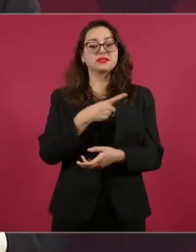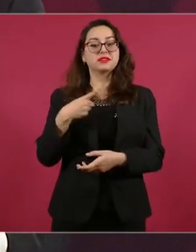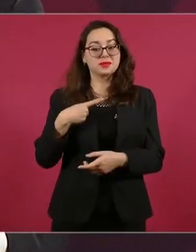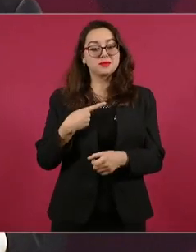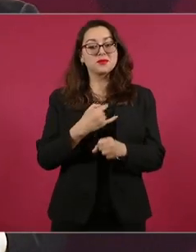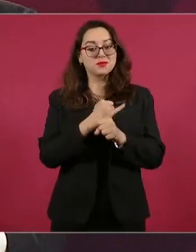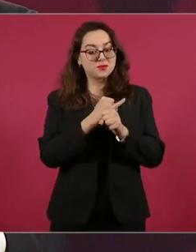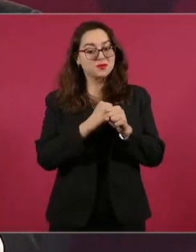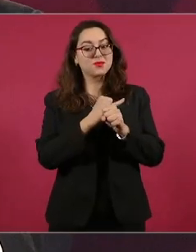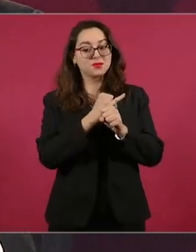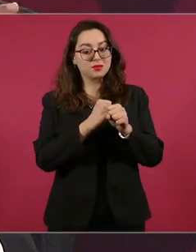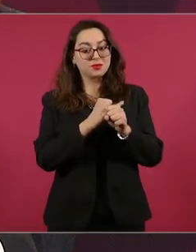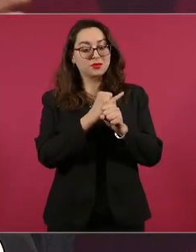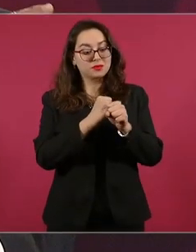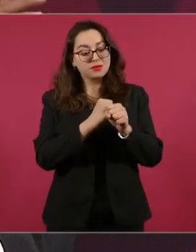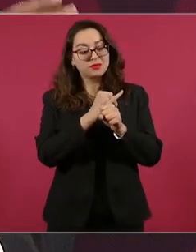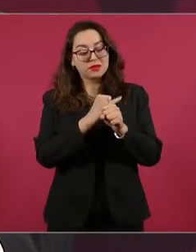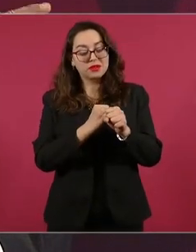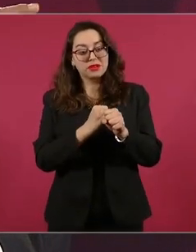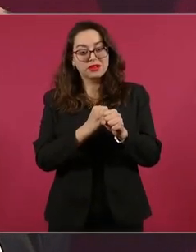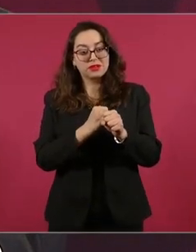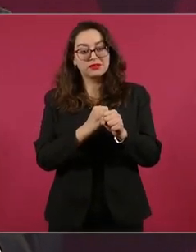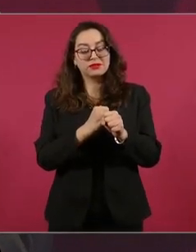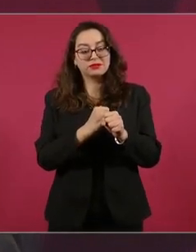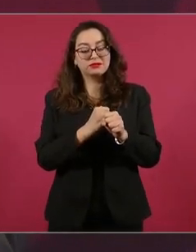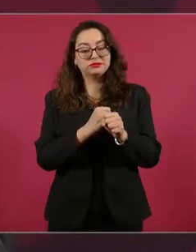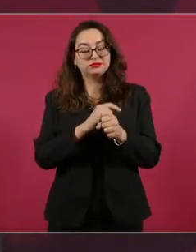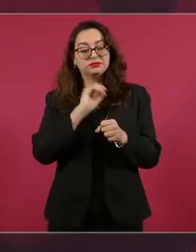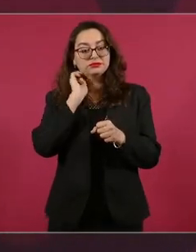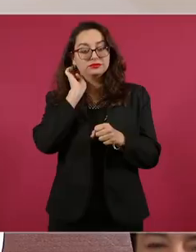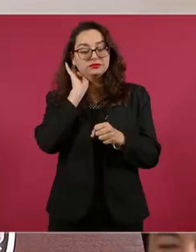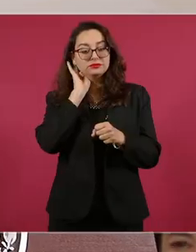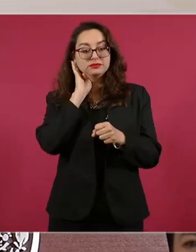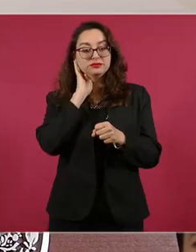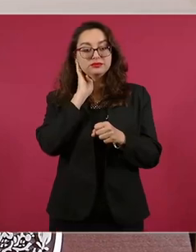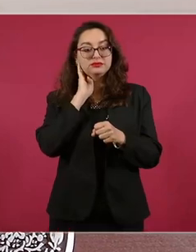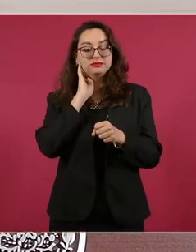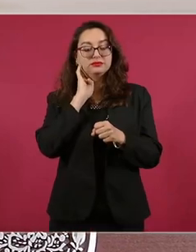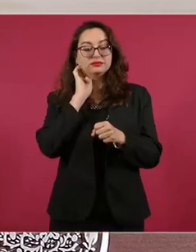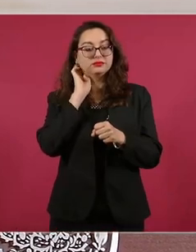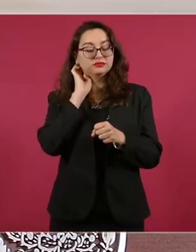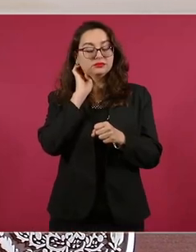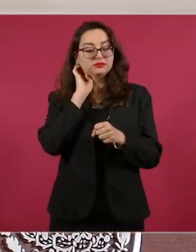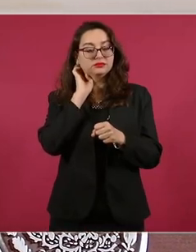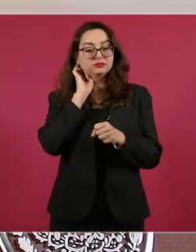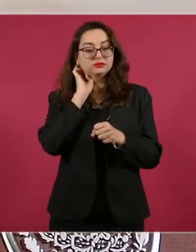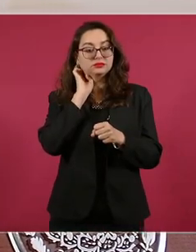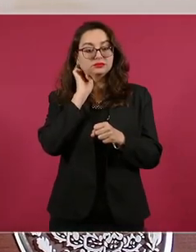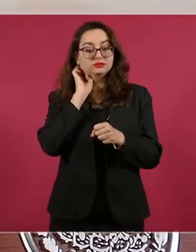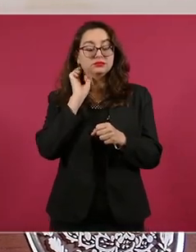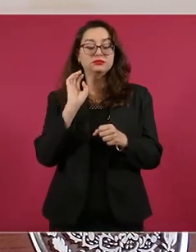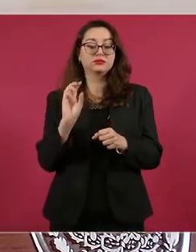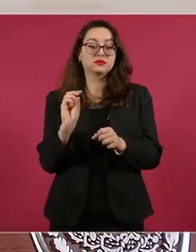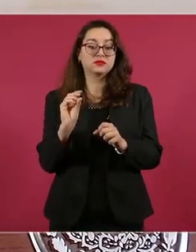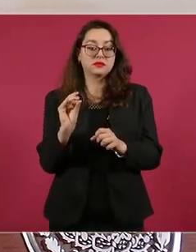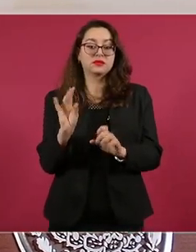Al no ser que ellos cuiden sus maíces para su consumo